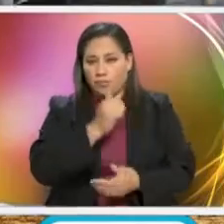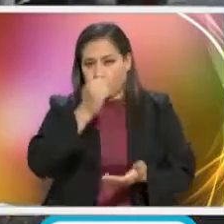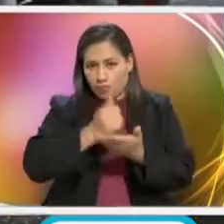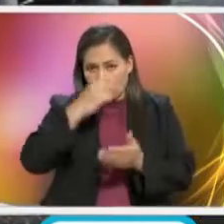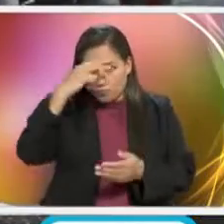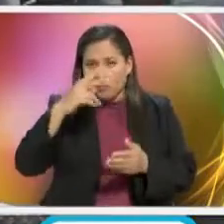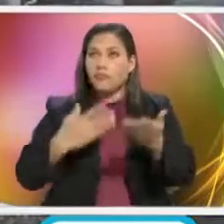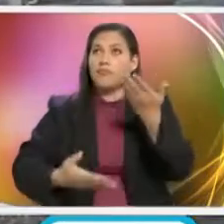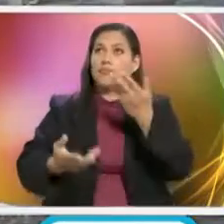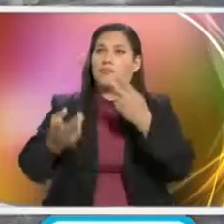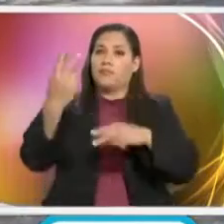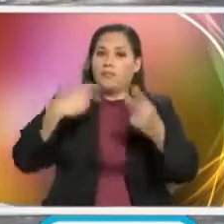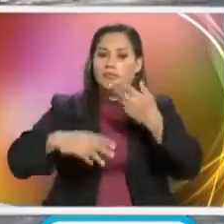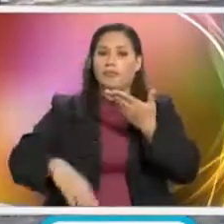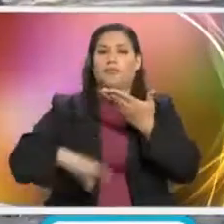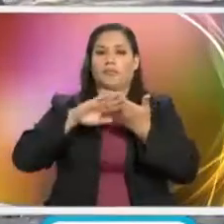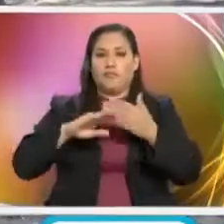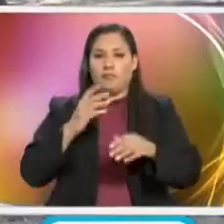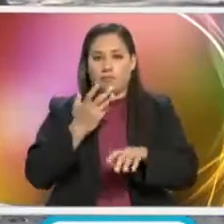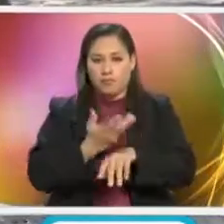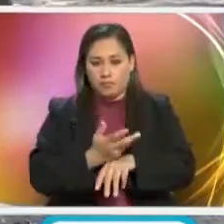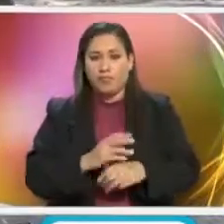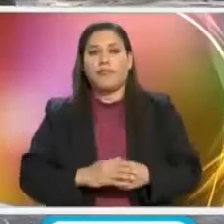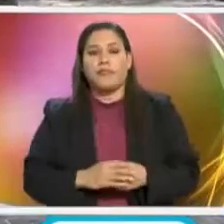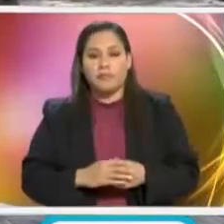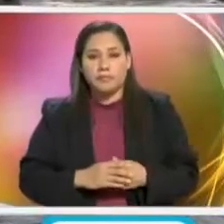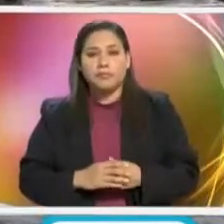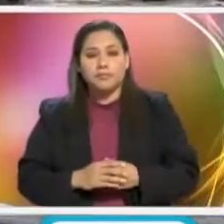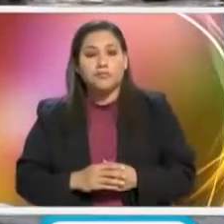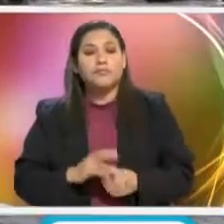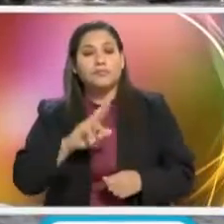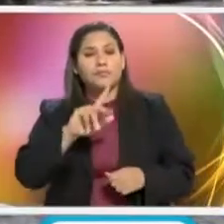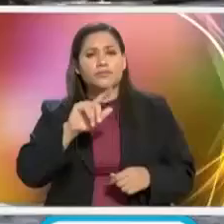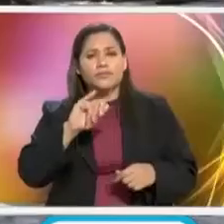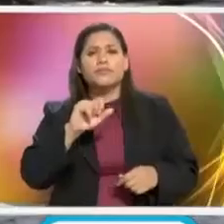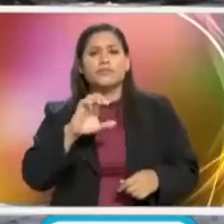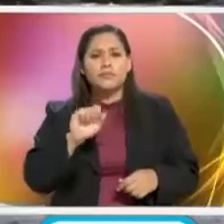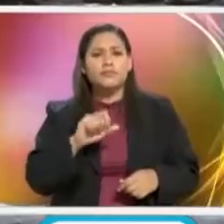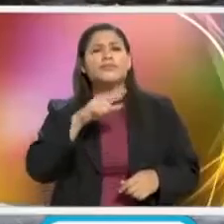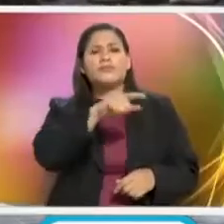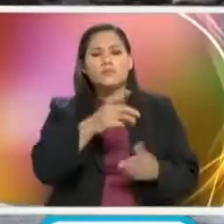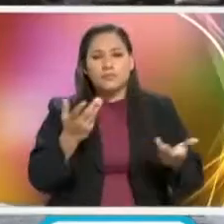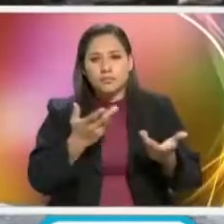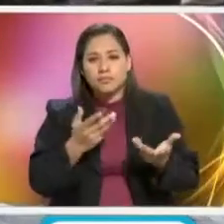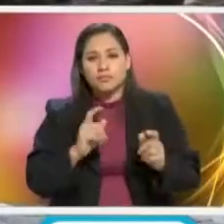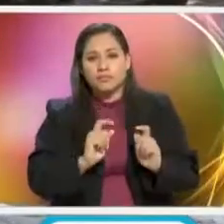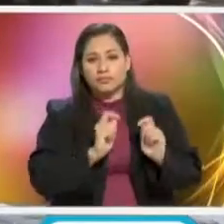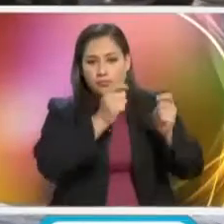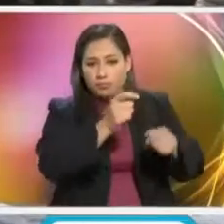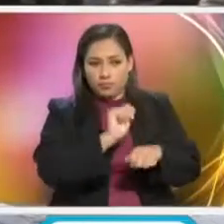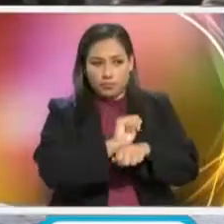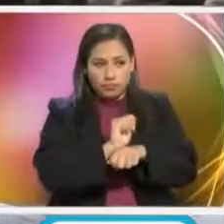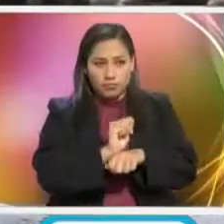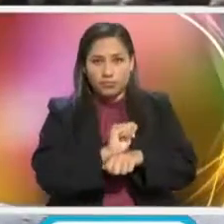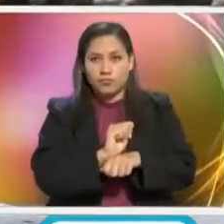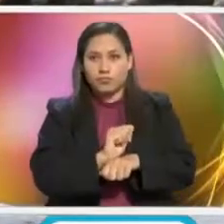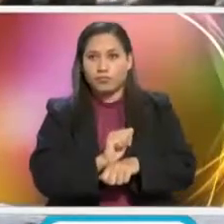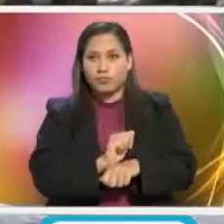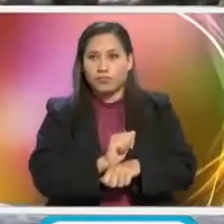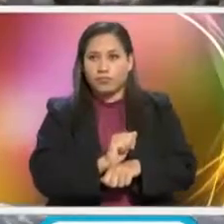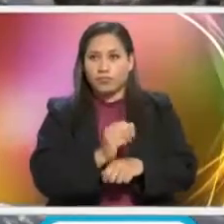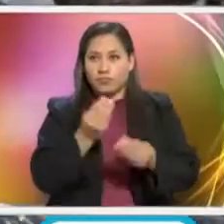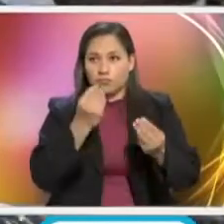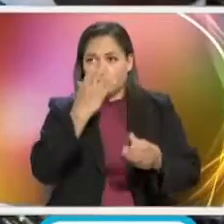ante la invasión. Claro, es recordar esta fecha. Ulises, cuéntanos tú qué haces ahí. Tú tienes un personaje de mucho